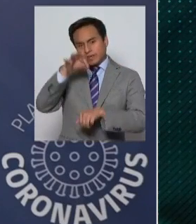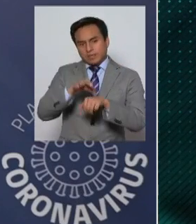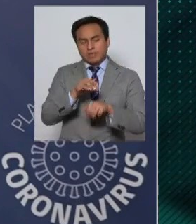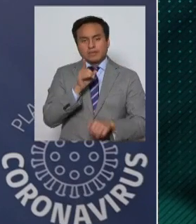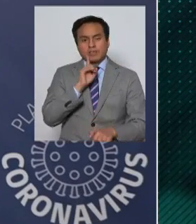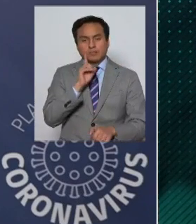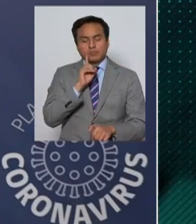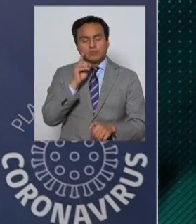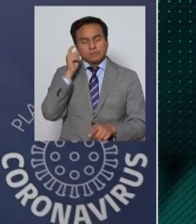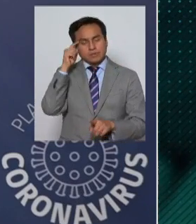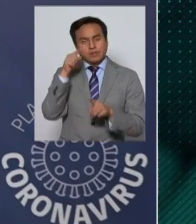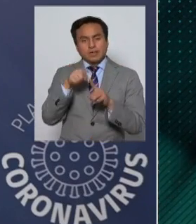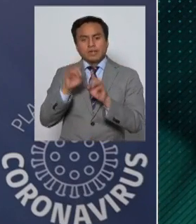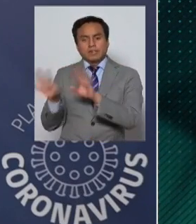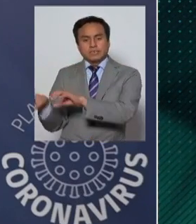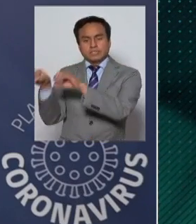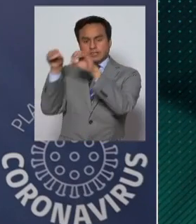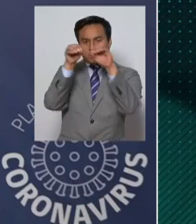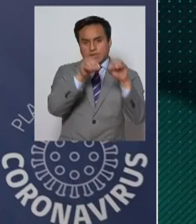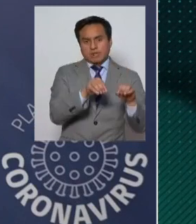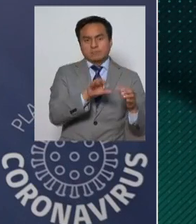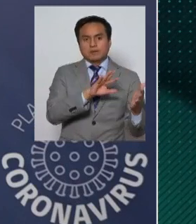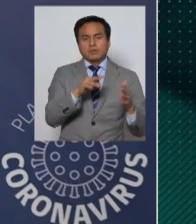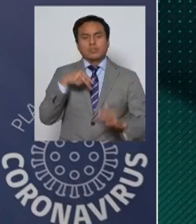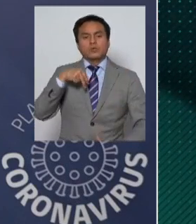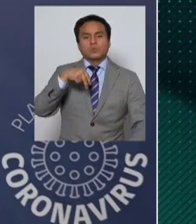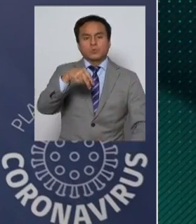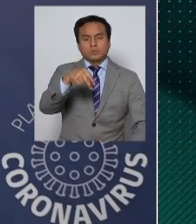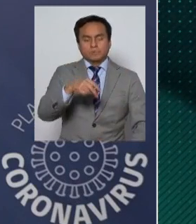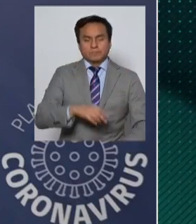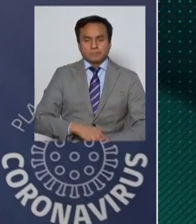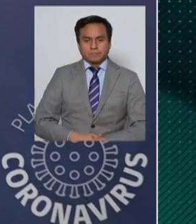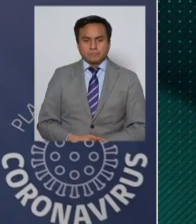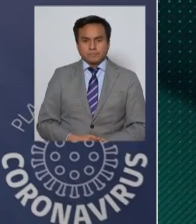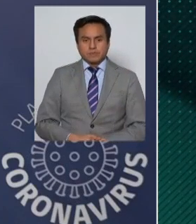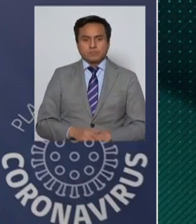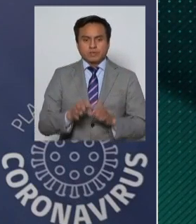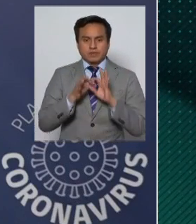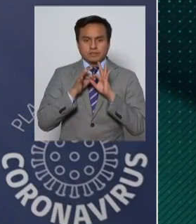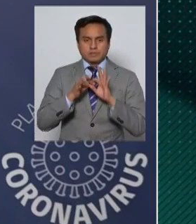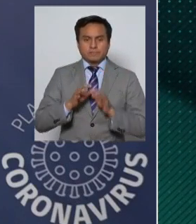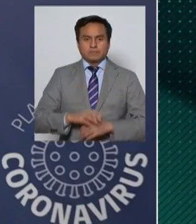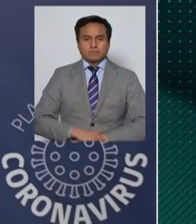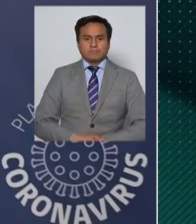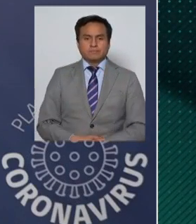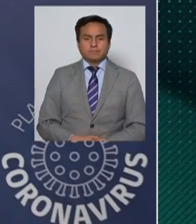considerados en llegar hasta a mediados de junio. Muchas gracias.